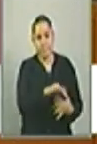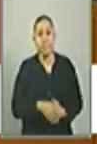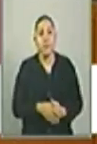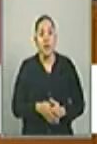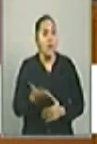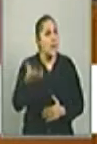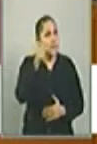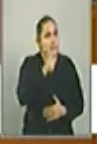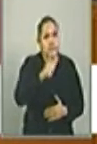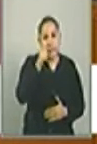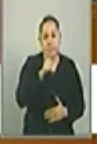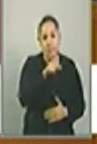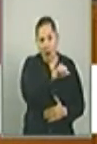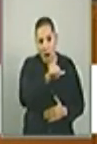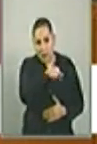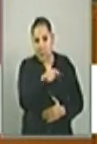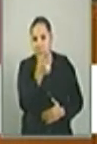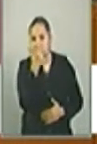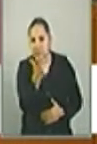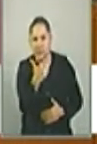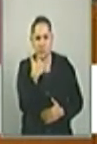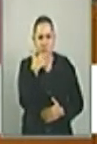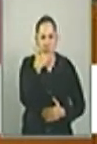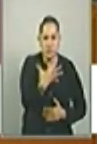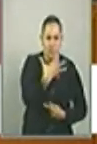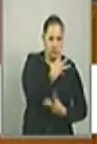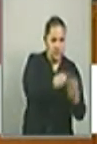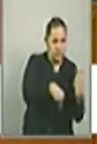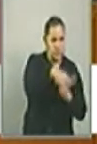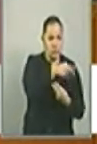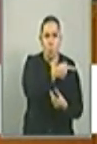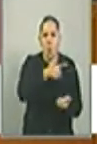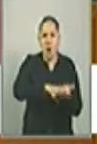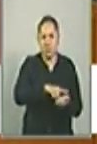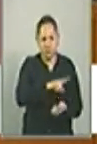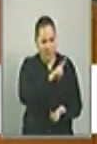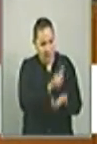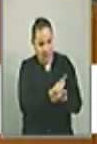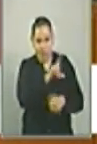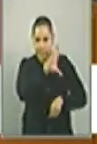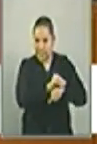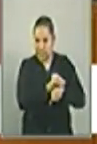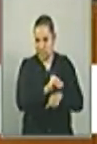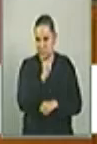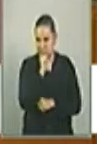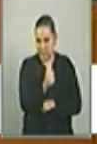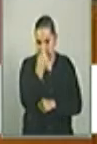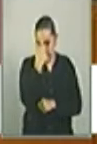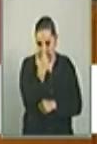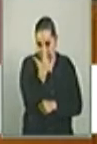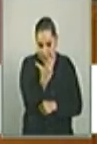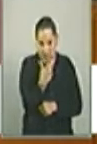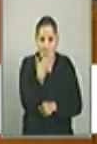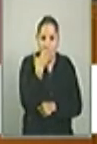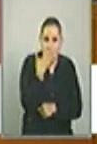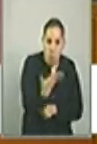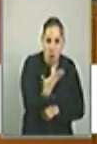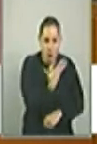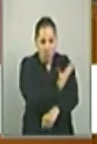de dinero, al combate de recursos de procedencia ilícita que se han integrado al sistema